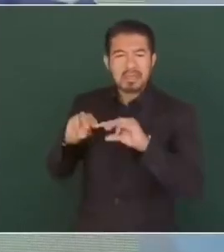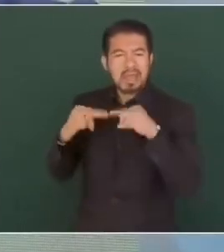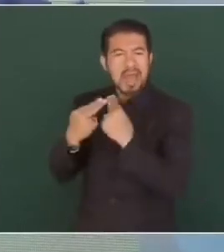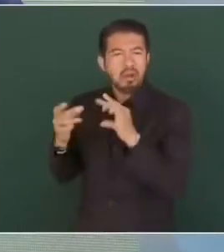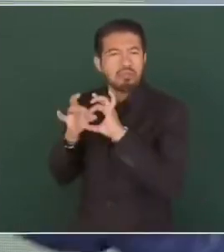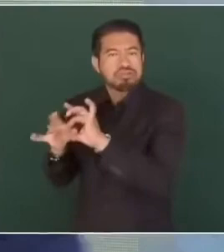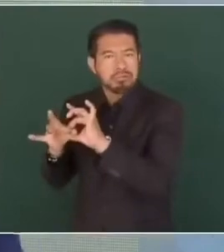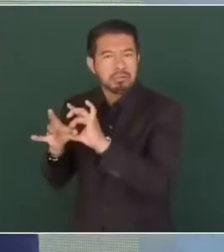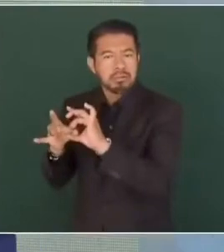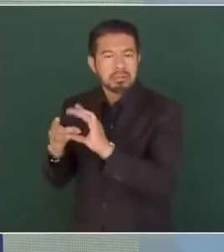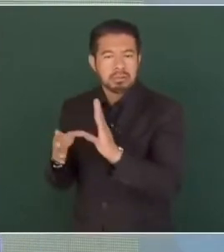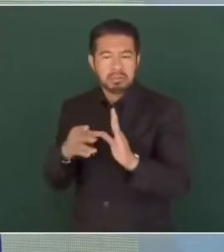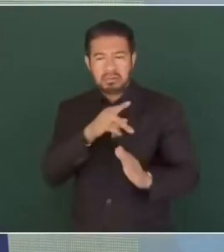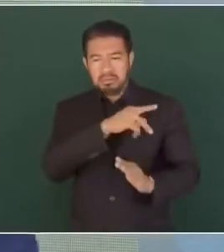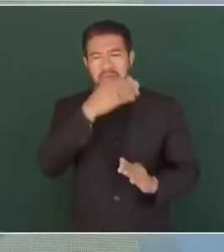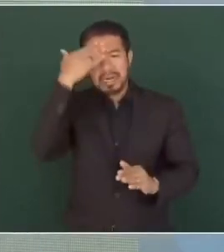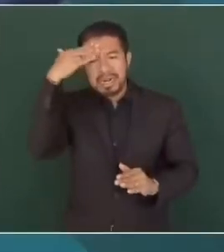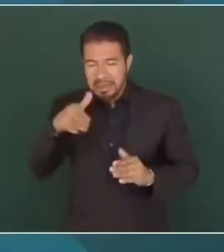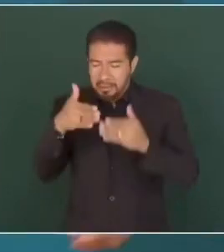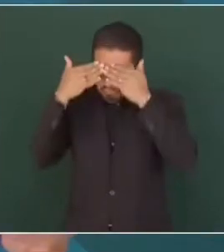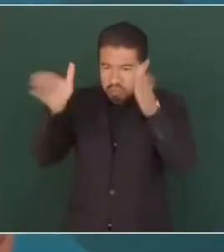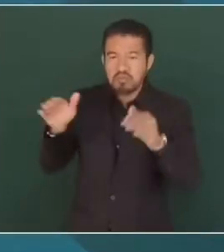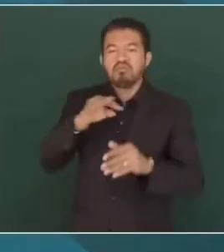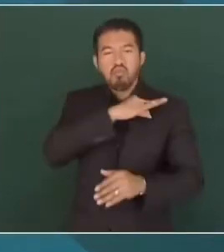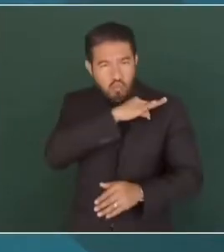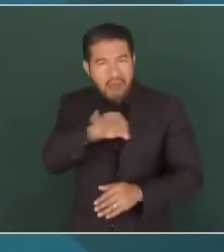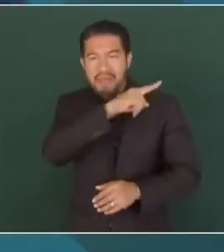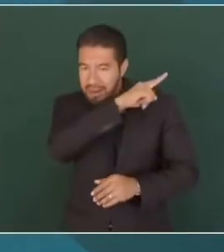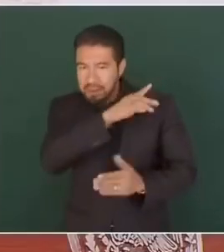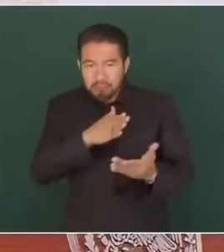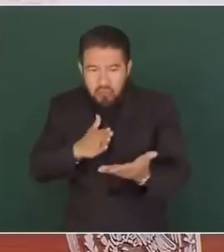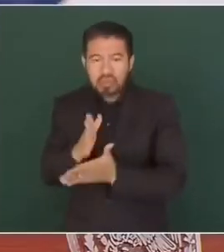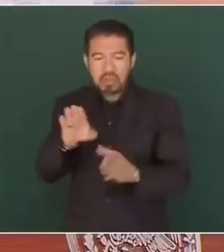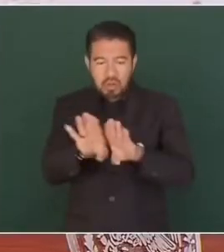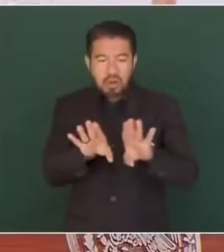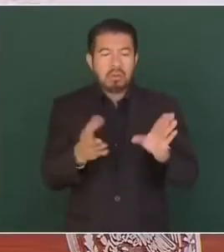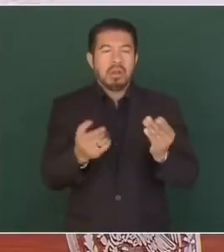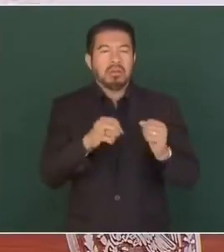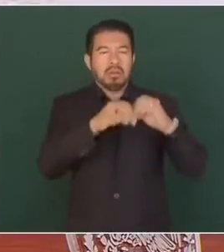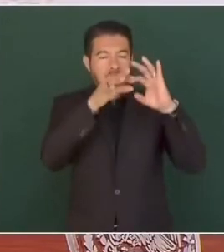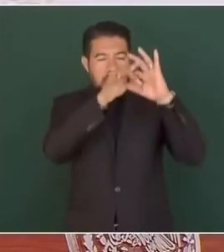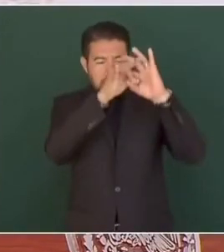forma de saber cómo se arman estas campañas.